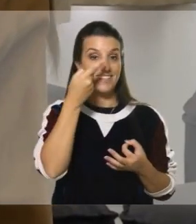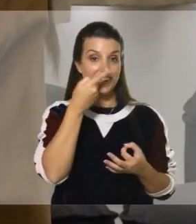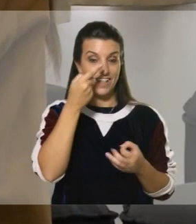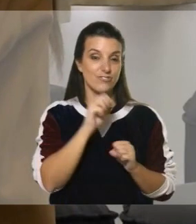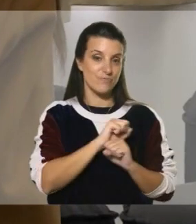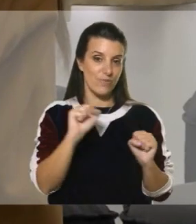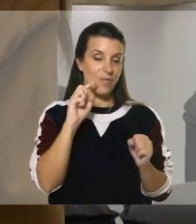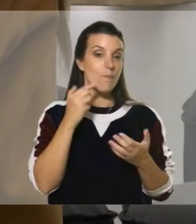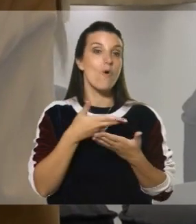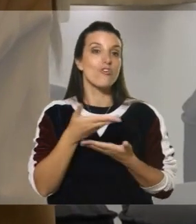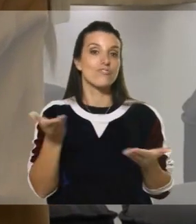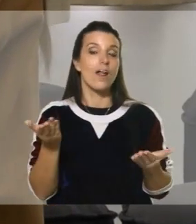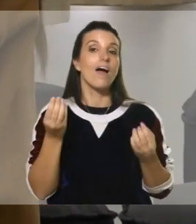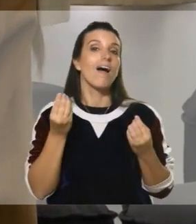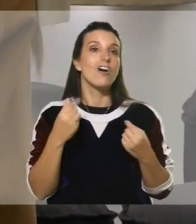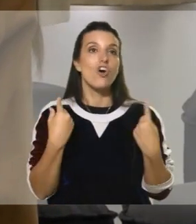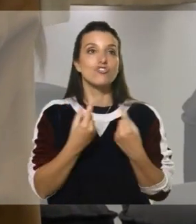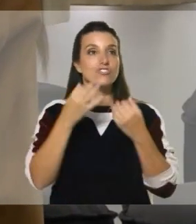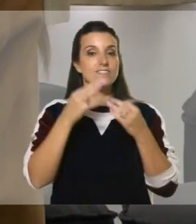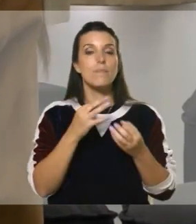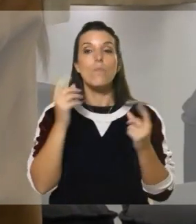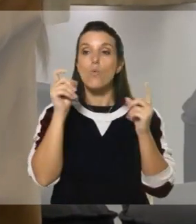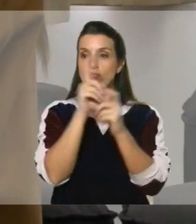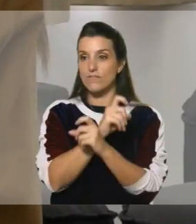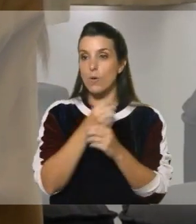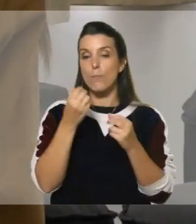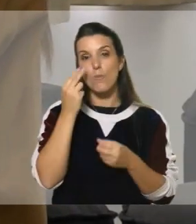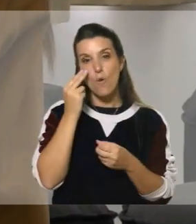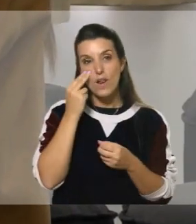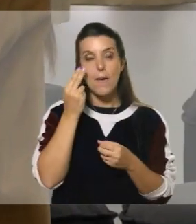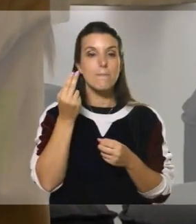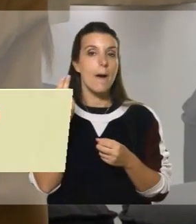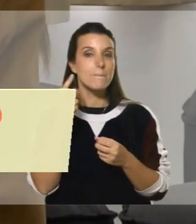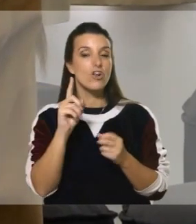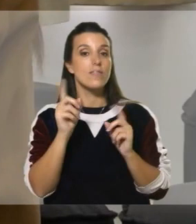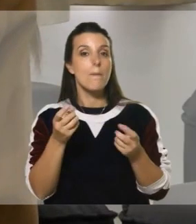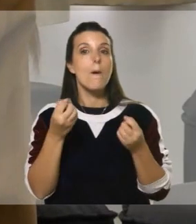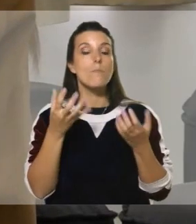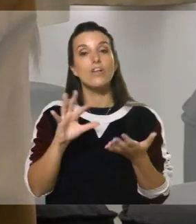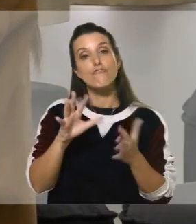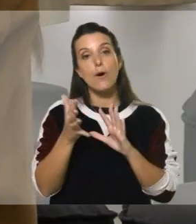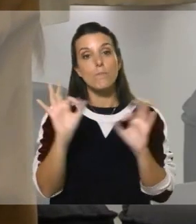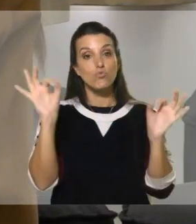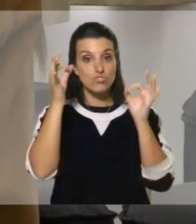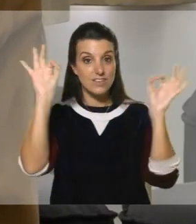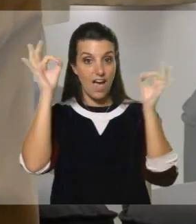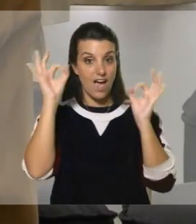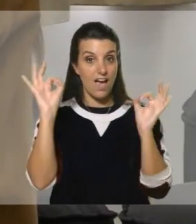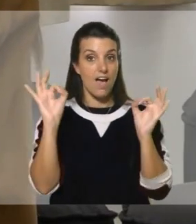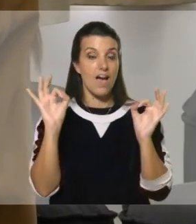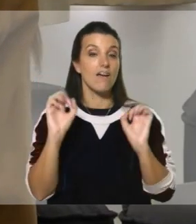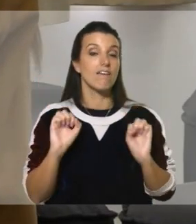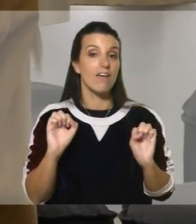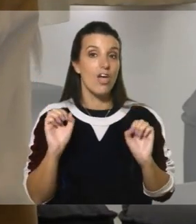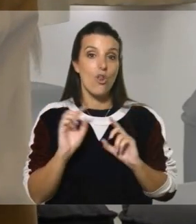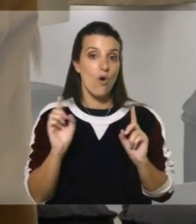de poderla plasmar para nosotros siempre es complicado por los problemas de agenda pero aparte porque es un estilo de música que digamos que